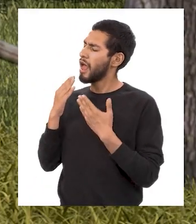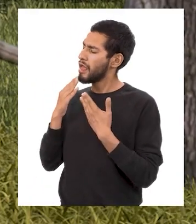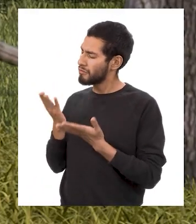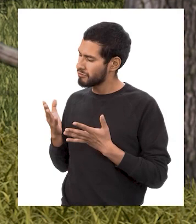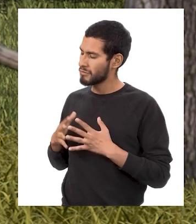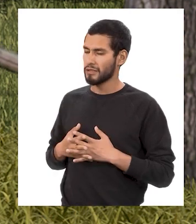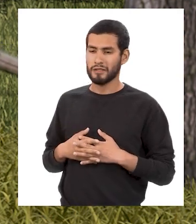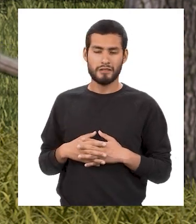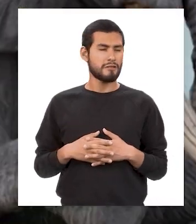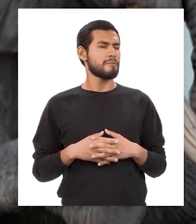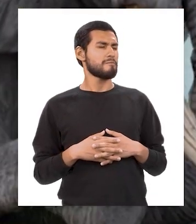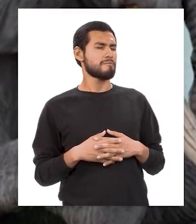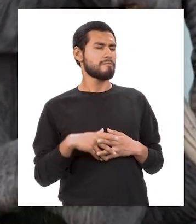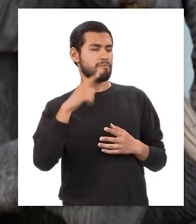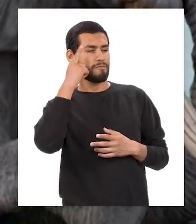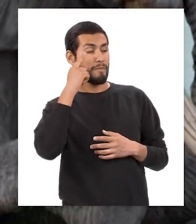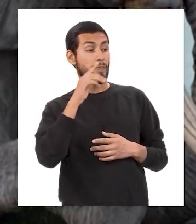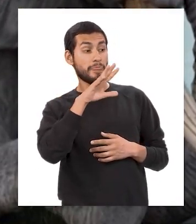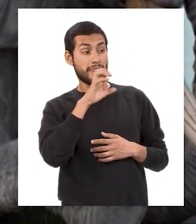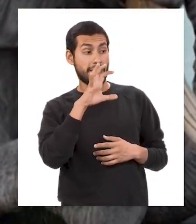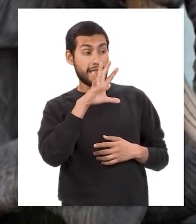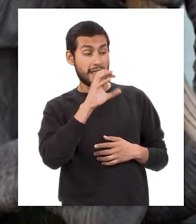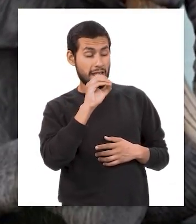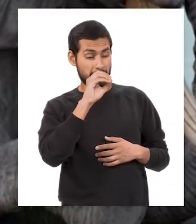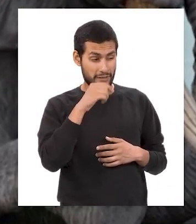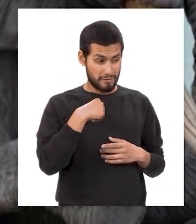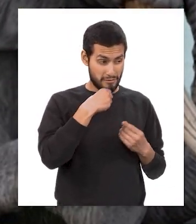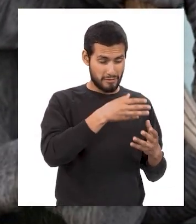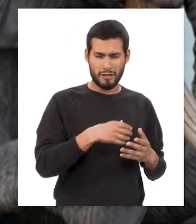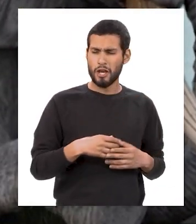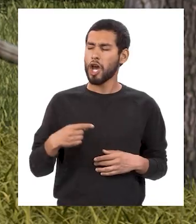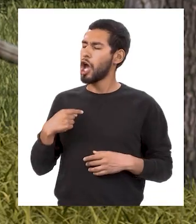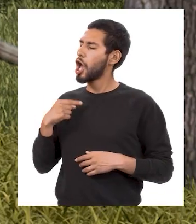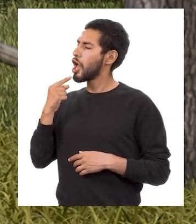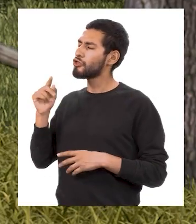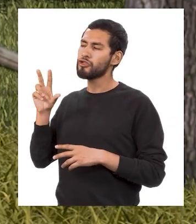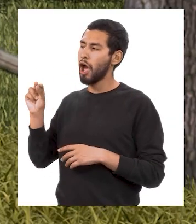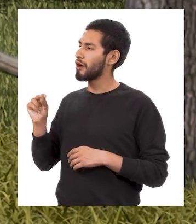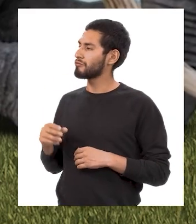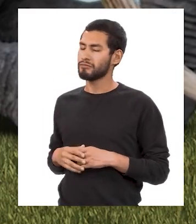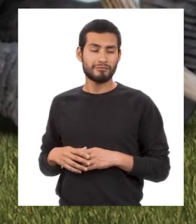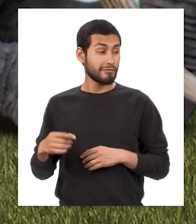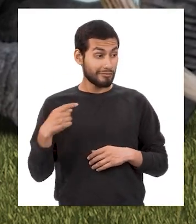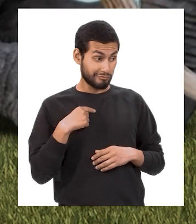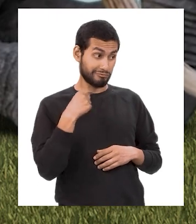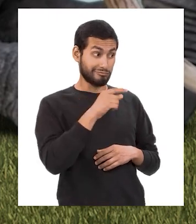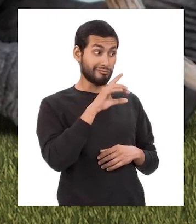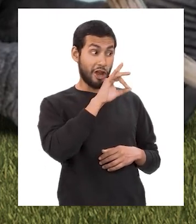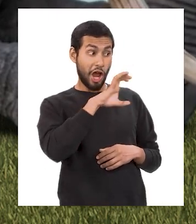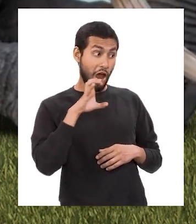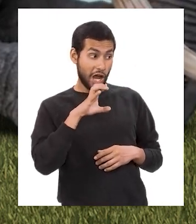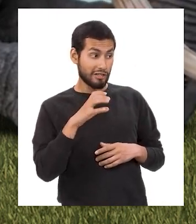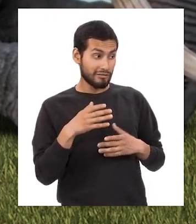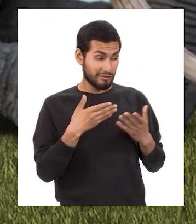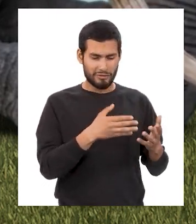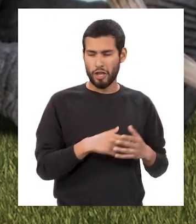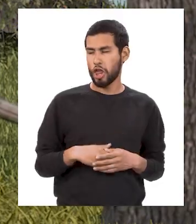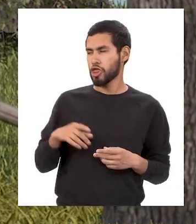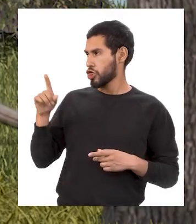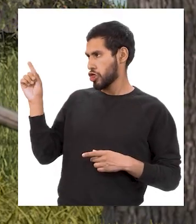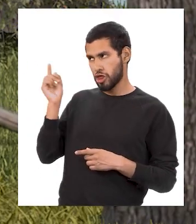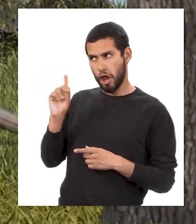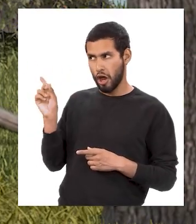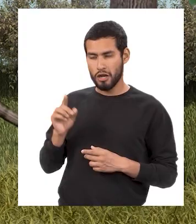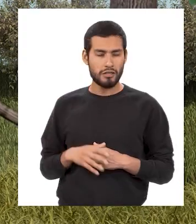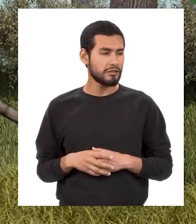señor. Gracias. Bueno, que sean 550 libras. Le digo que no. Le ofrezco 800 libras.